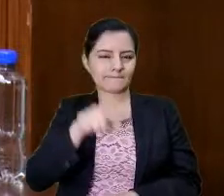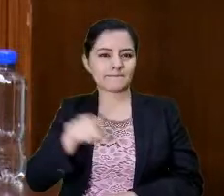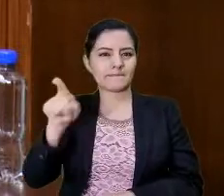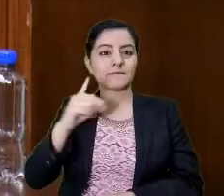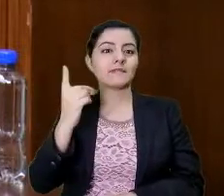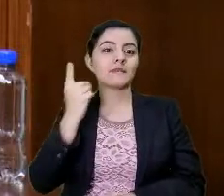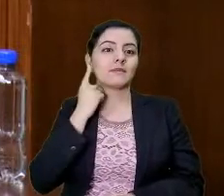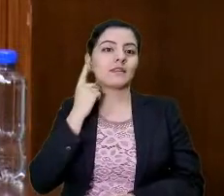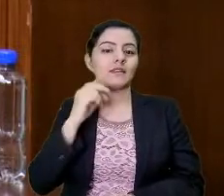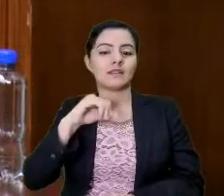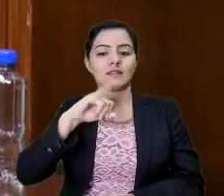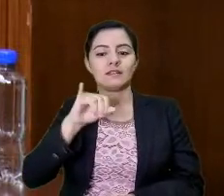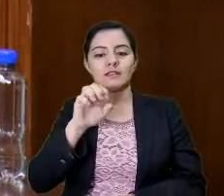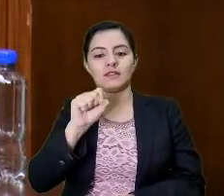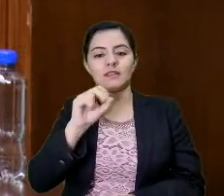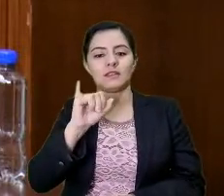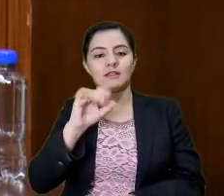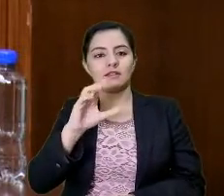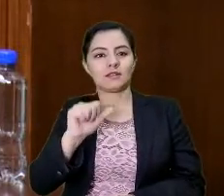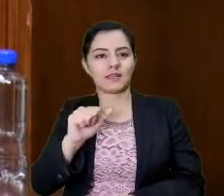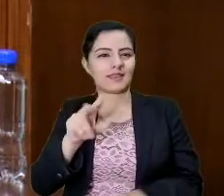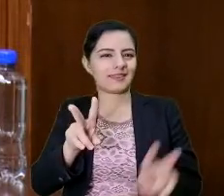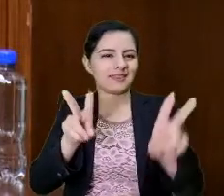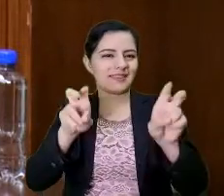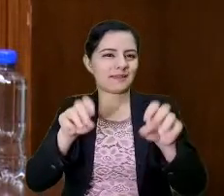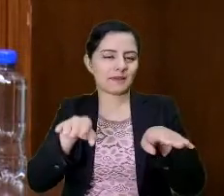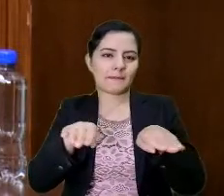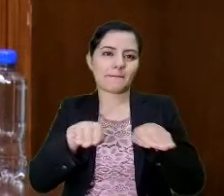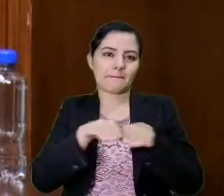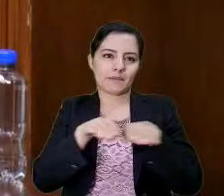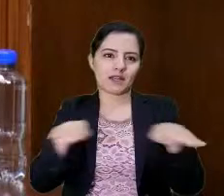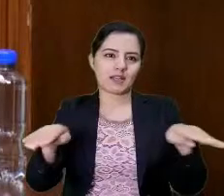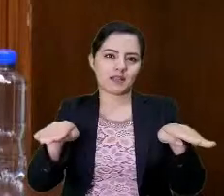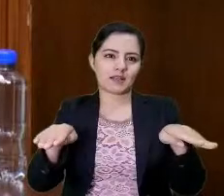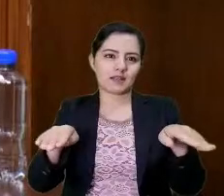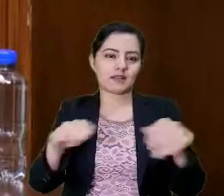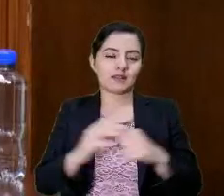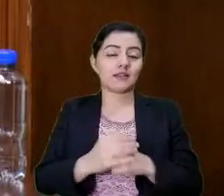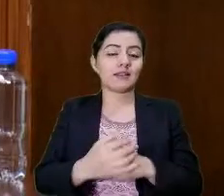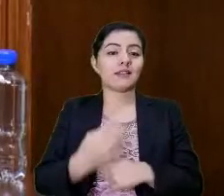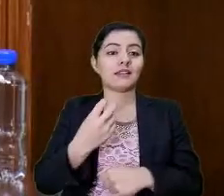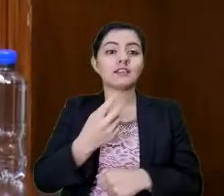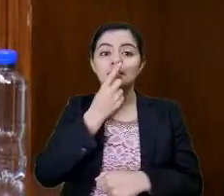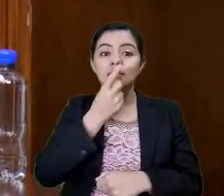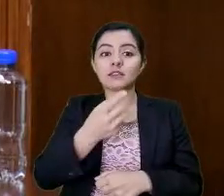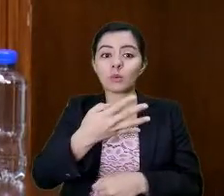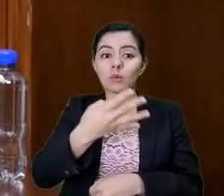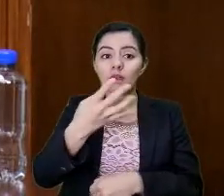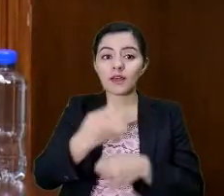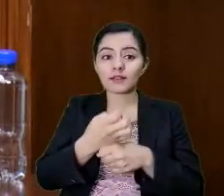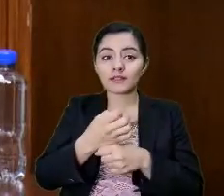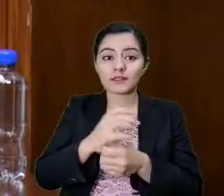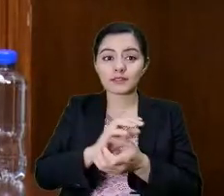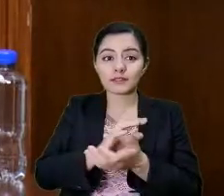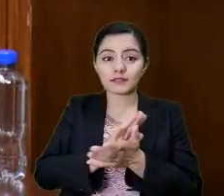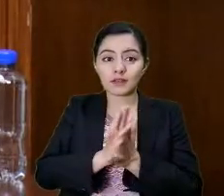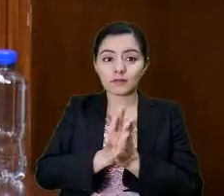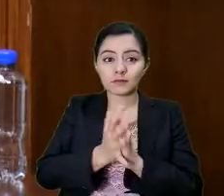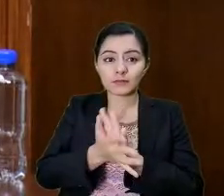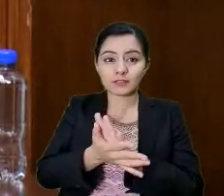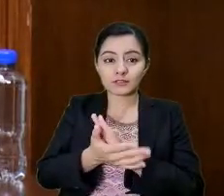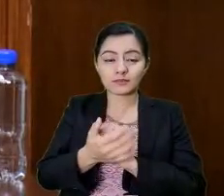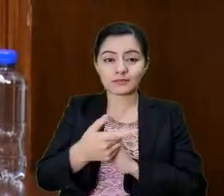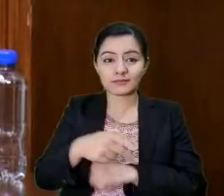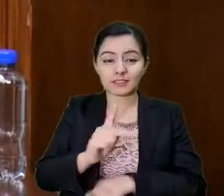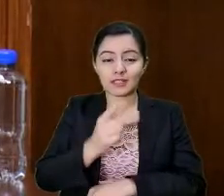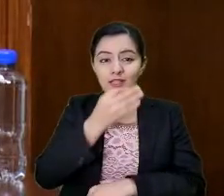tema de la paridad. No podemos decir que somos de la Cuarta Transformación y pregonamos la paridad